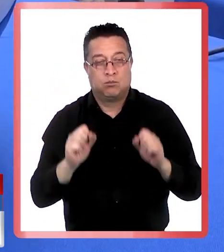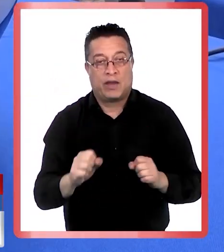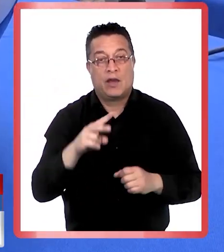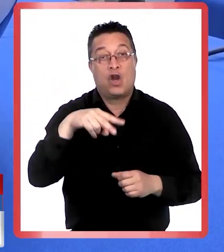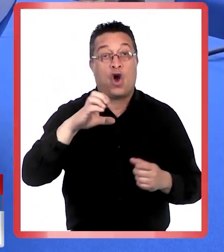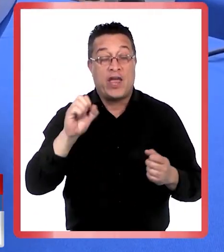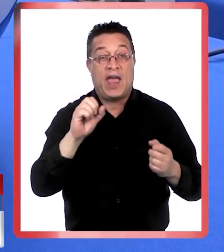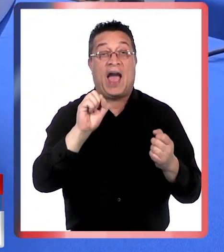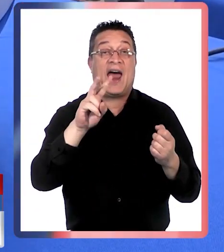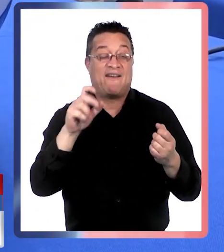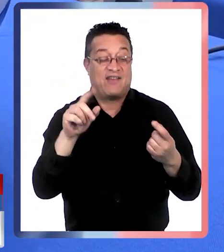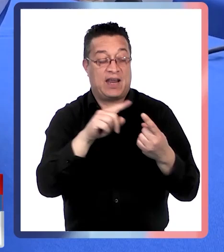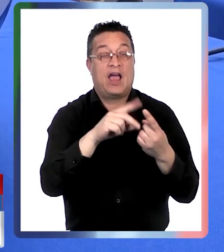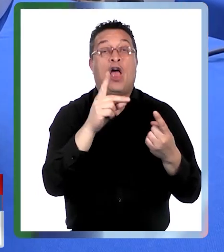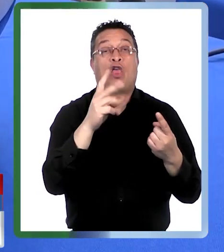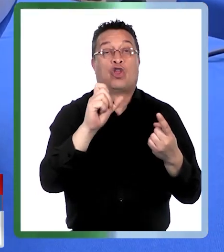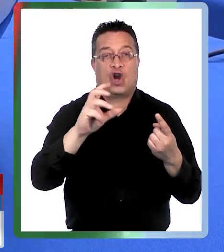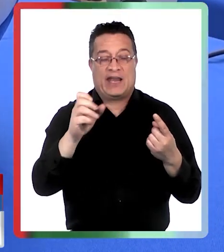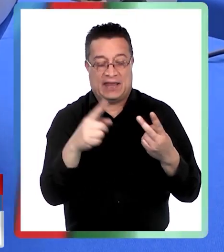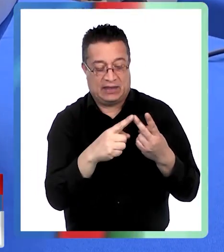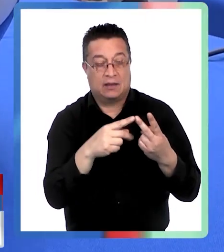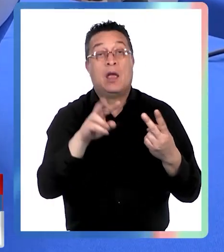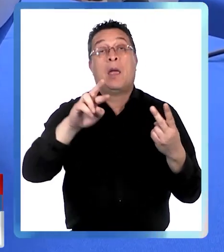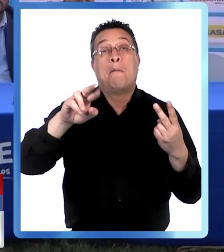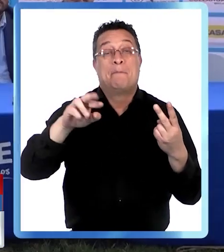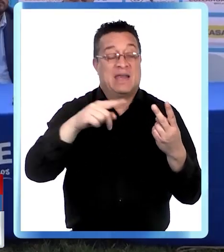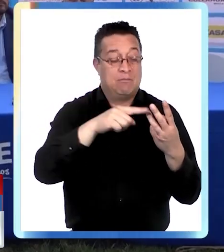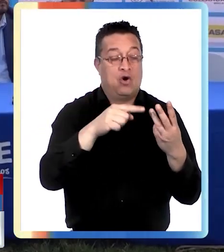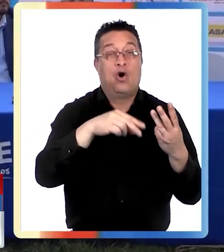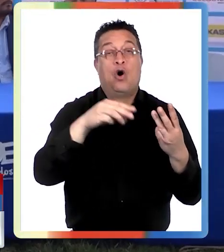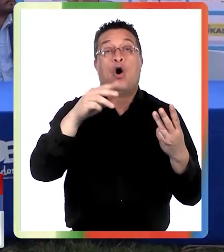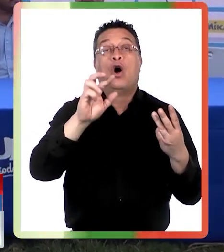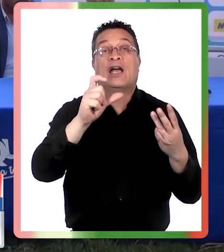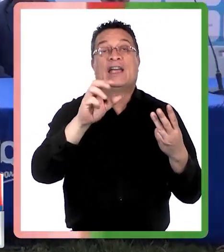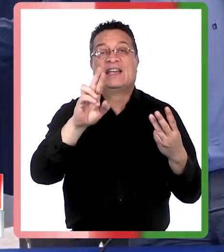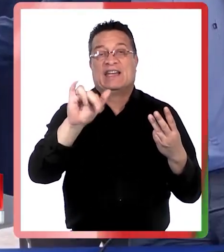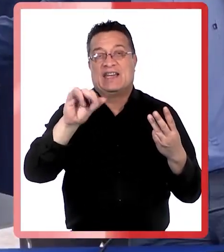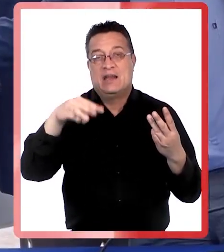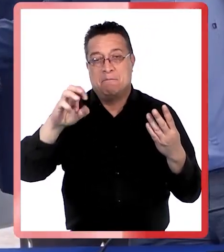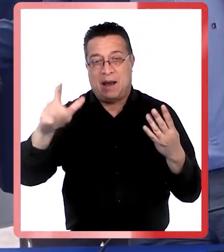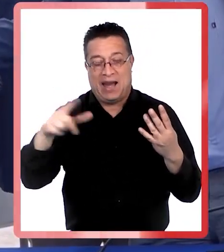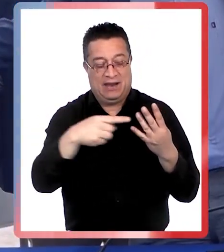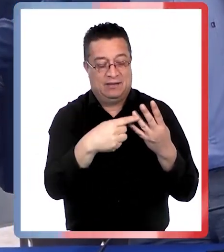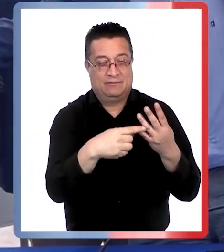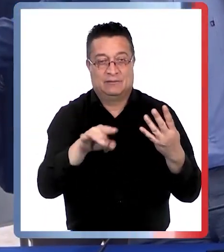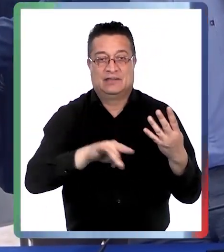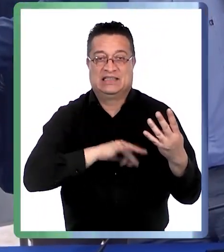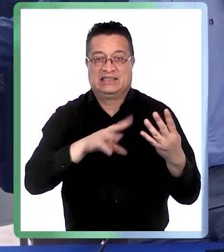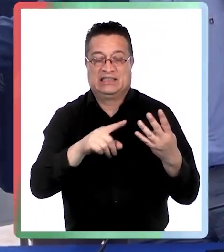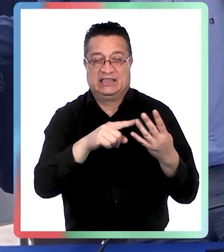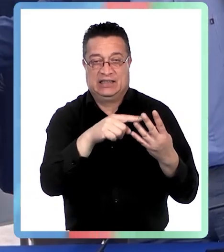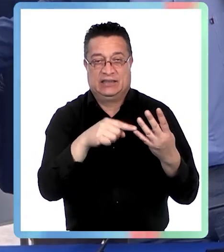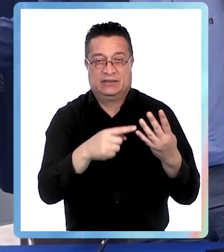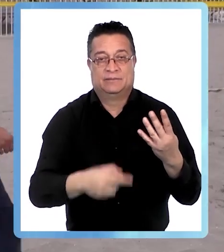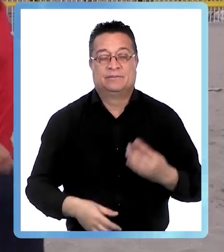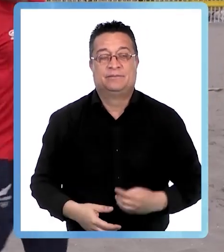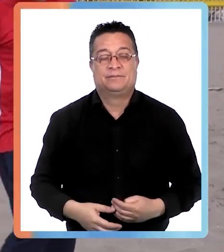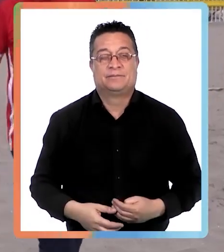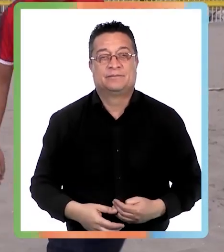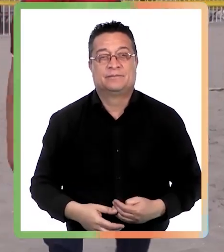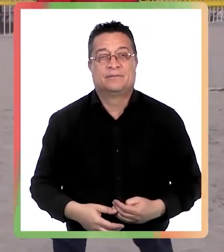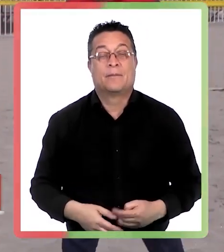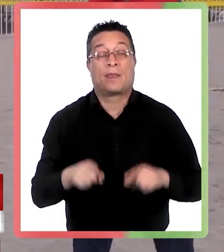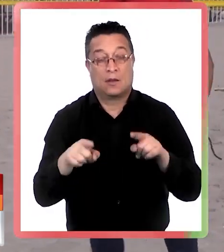Aravena y Vicente droguet y los primos marco y Esteban grimalt por nuestro país